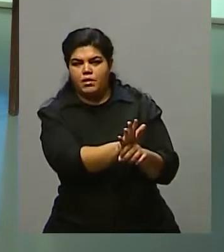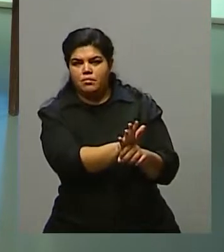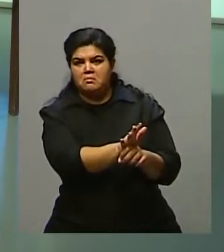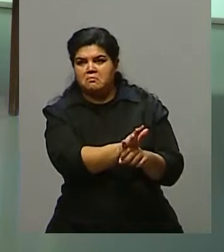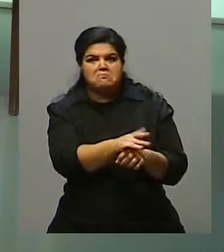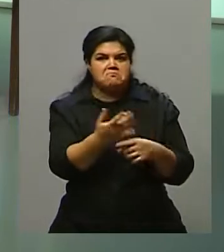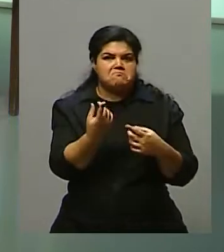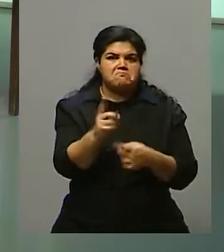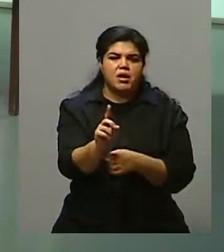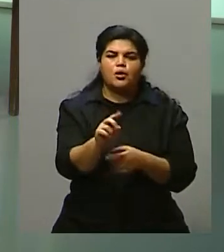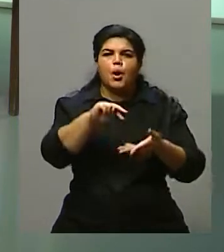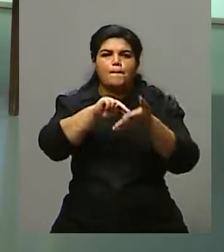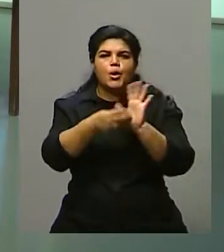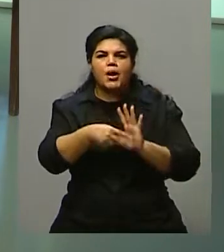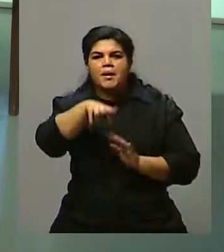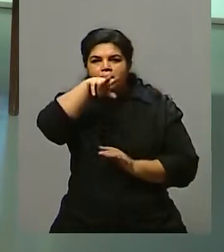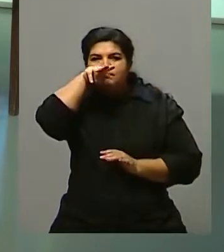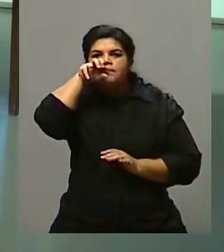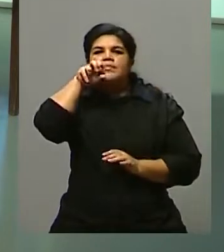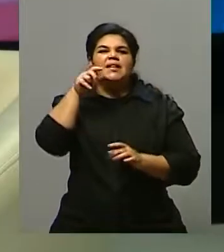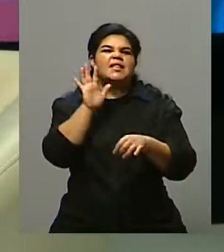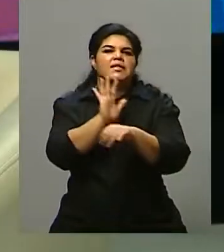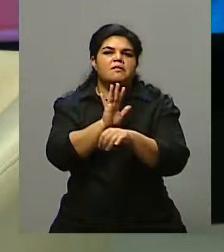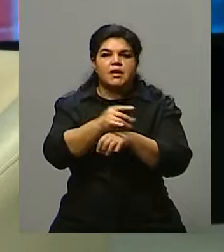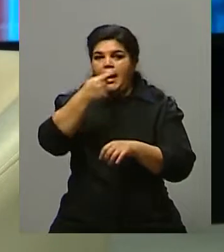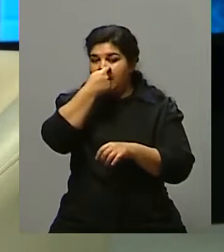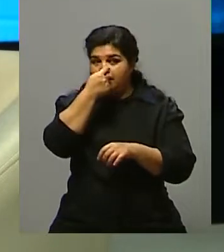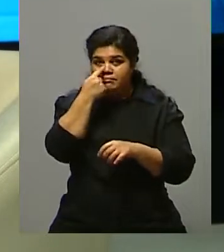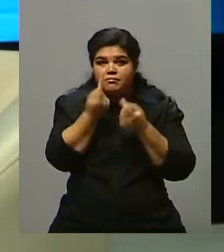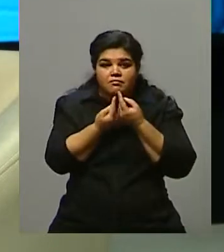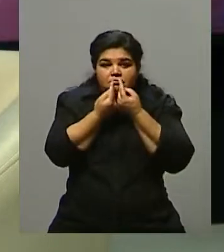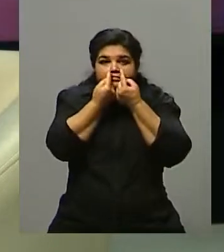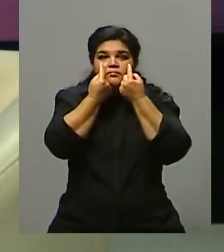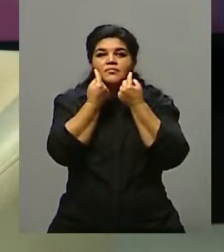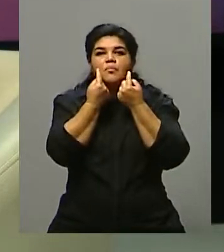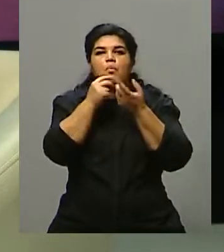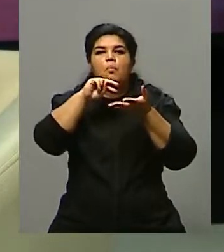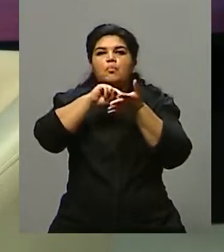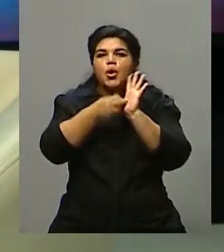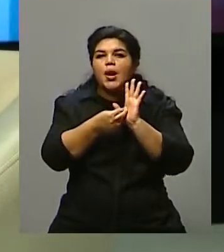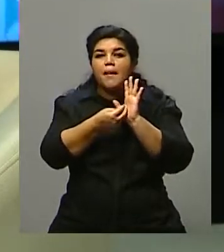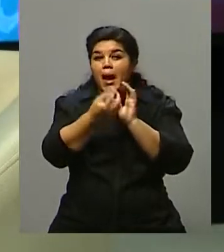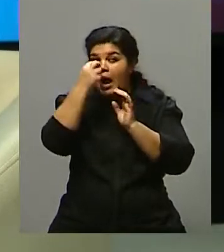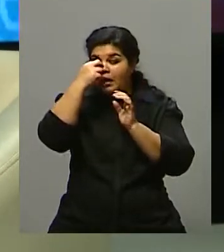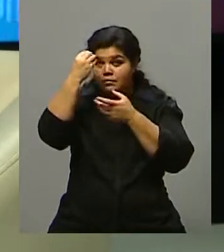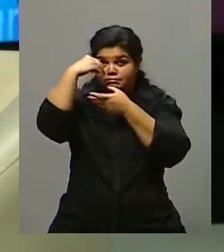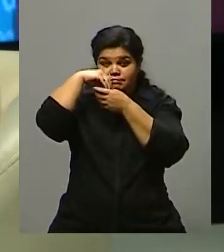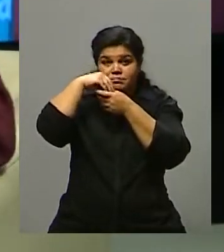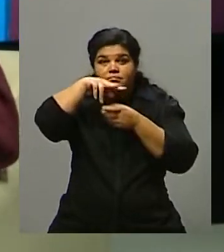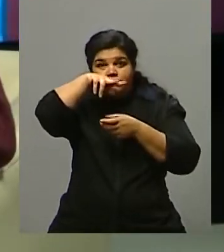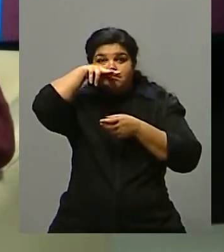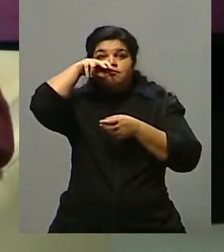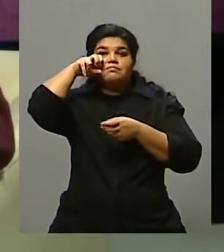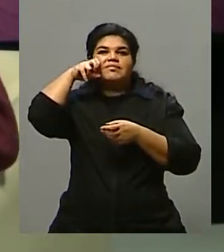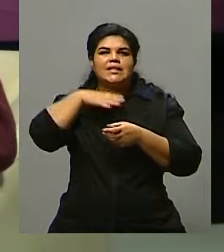cualquier enfermedad respiratoria que afecte la mucosa nasal, ¿sí? Que la gripe también lo hace, de cierta forma puede haber alguna atenuación en la